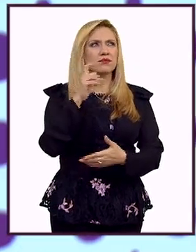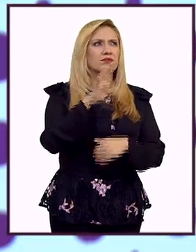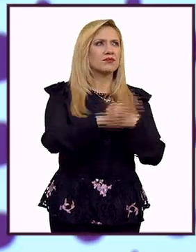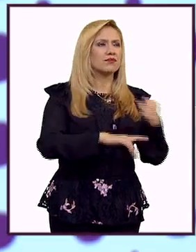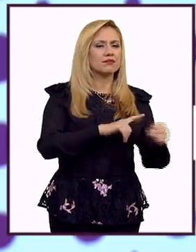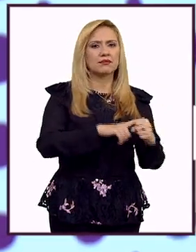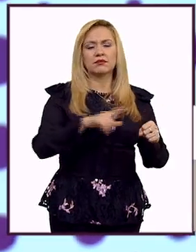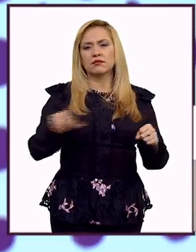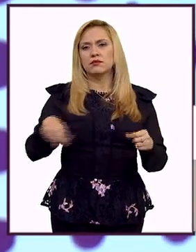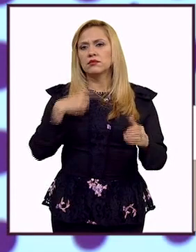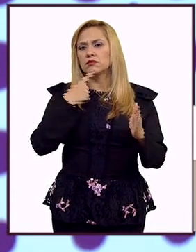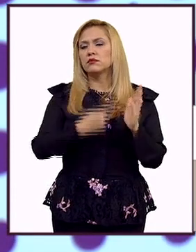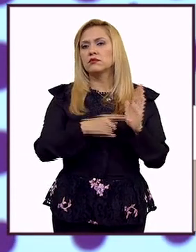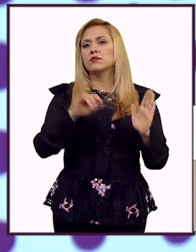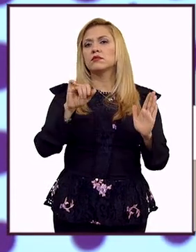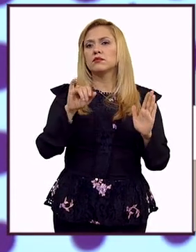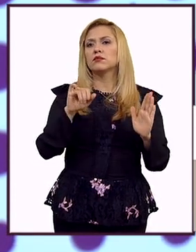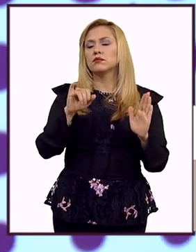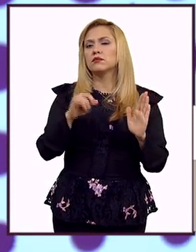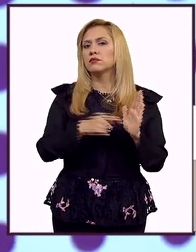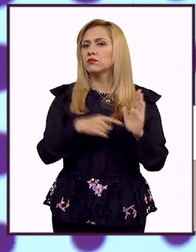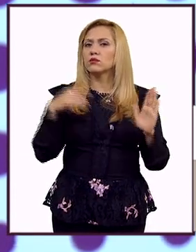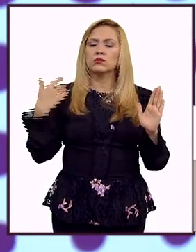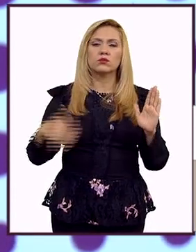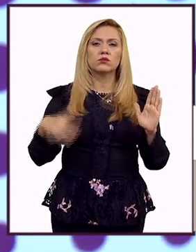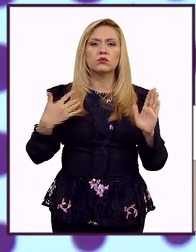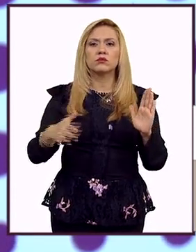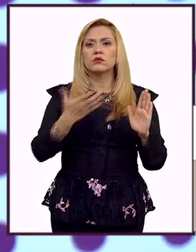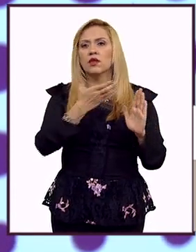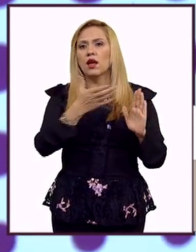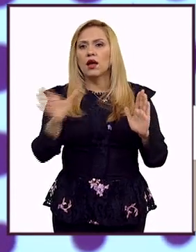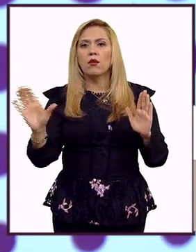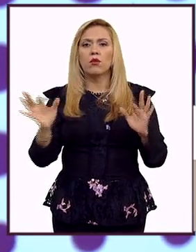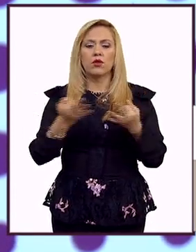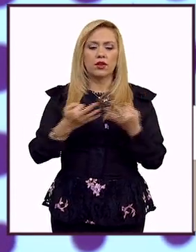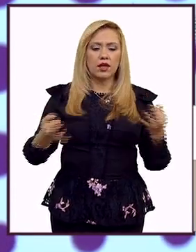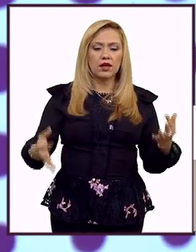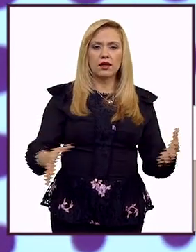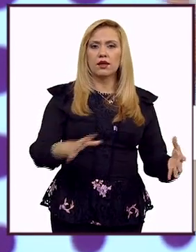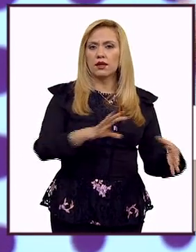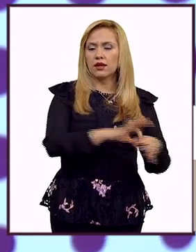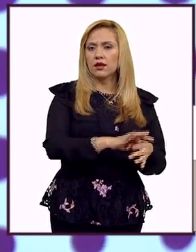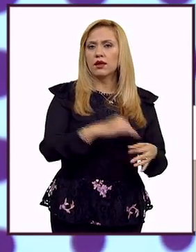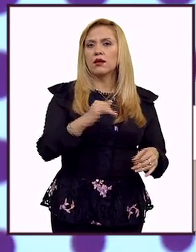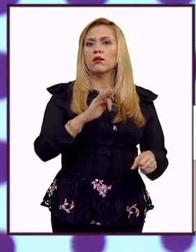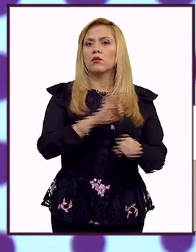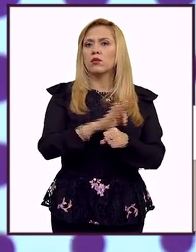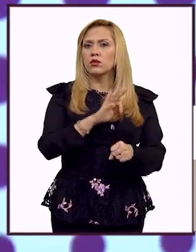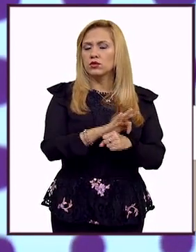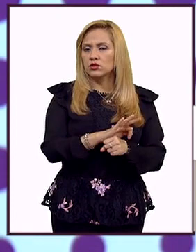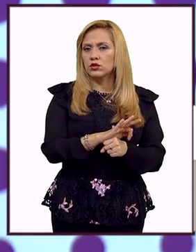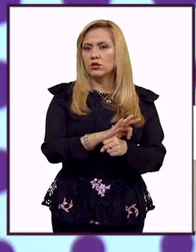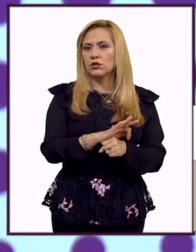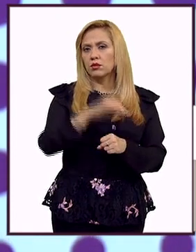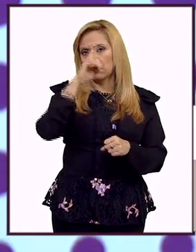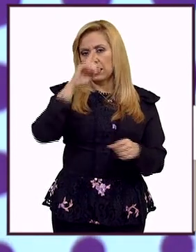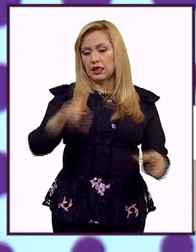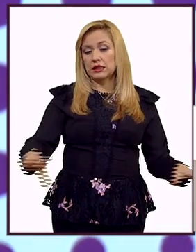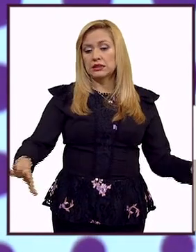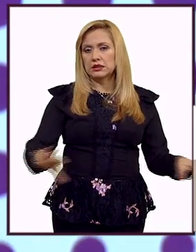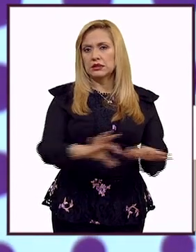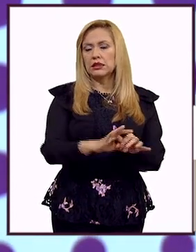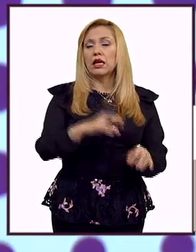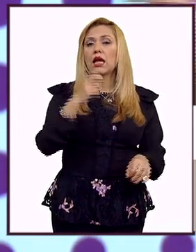en reconocer la especial relación de la población campesina con la tierra, pero además la especial protección que merece esa relación y